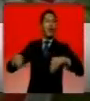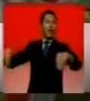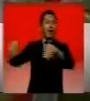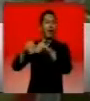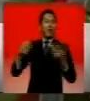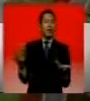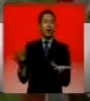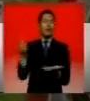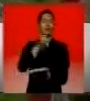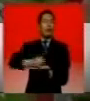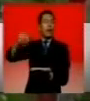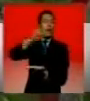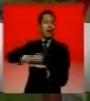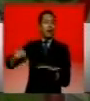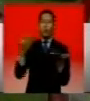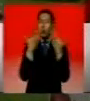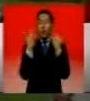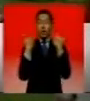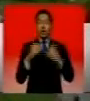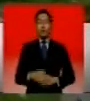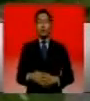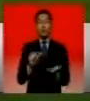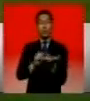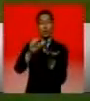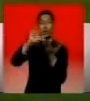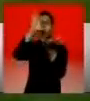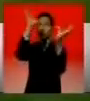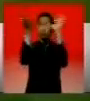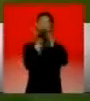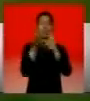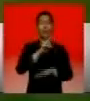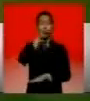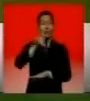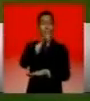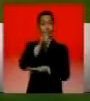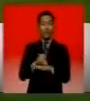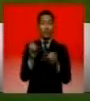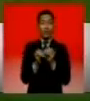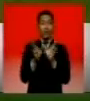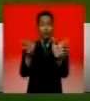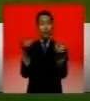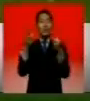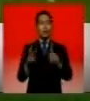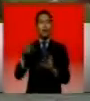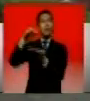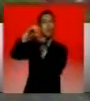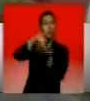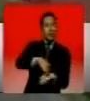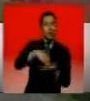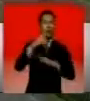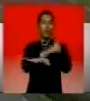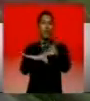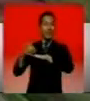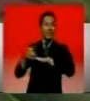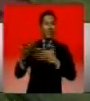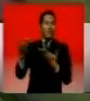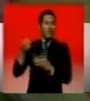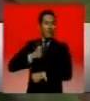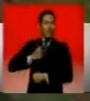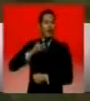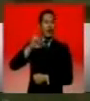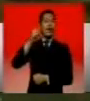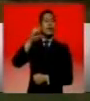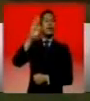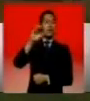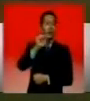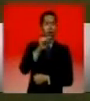Guayaquil. Dispuso al ministro del Ambiente y al director general y miembros del Consejo Directivo del ISFA ejercer las acciones necesarias